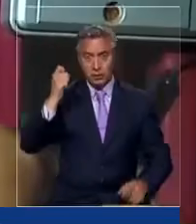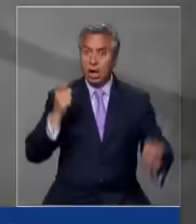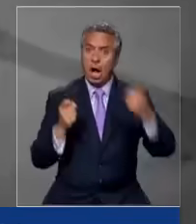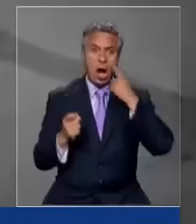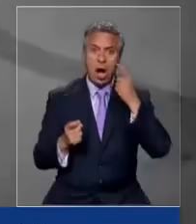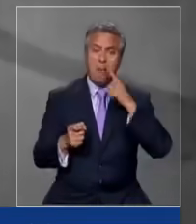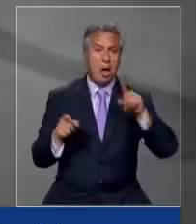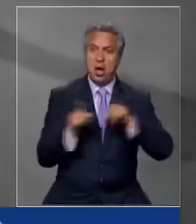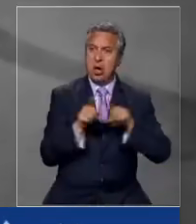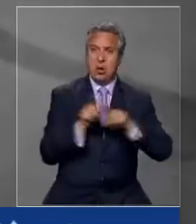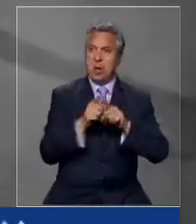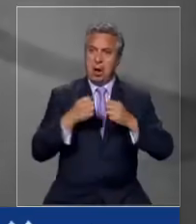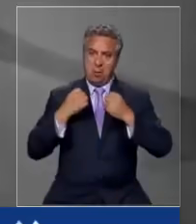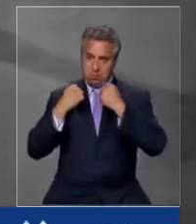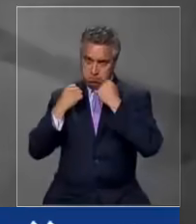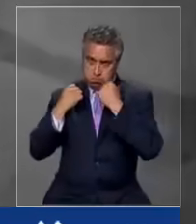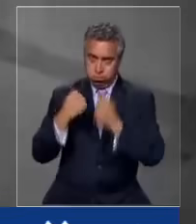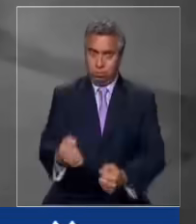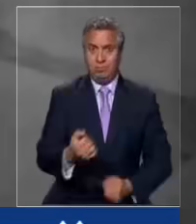contra él.